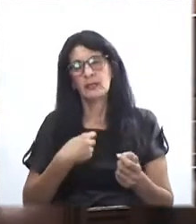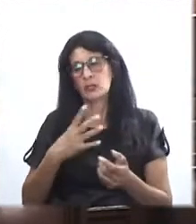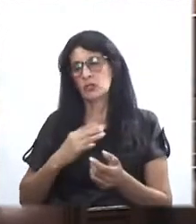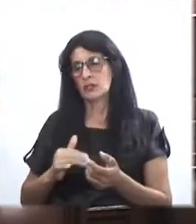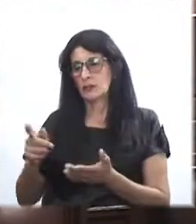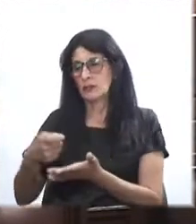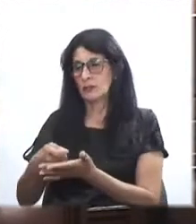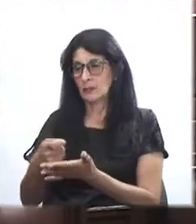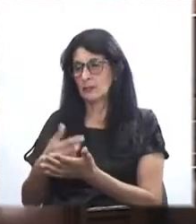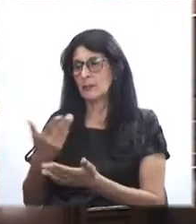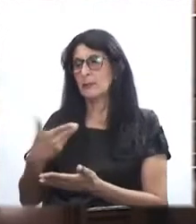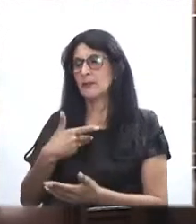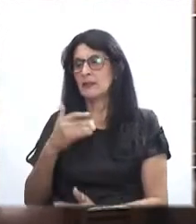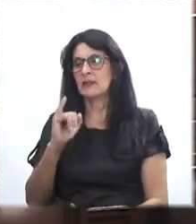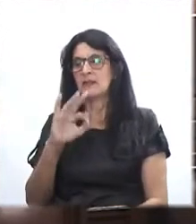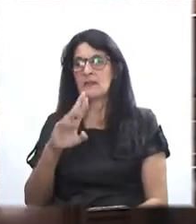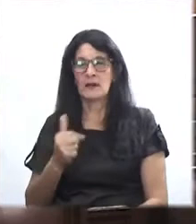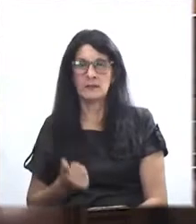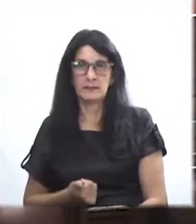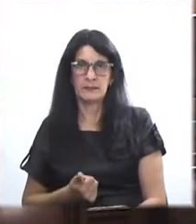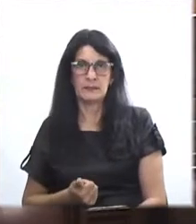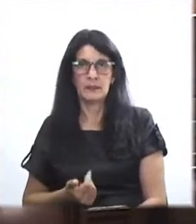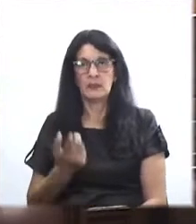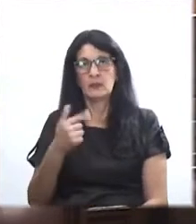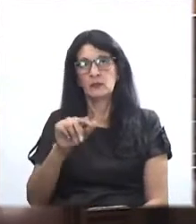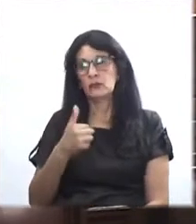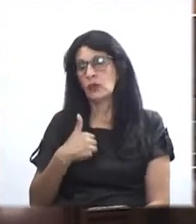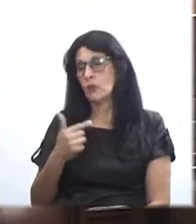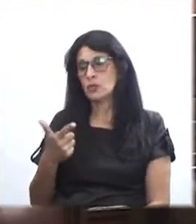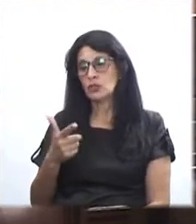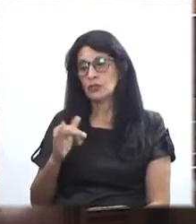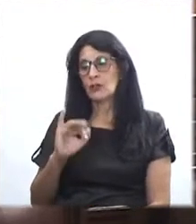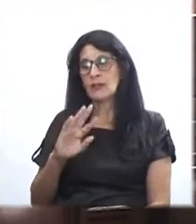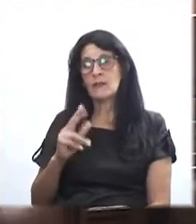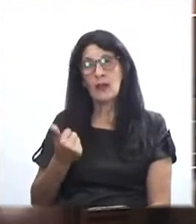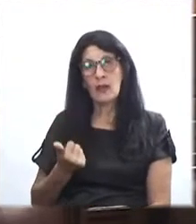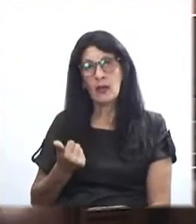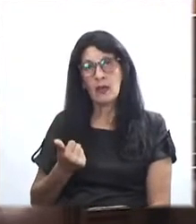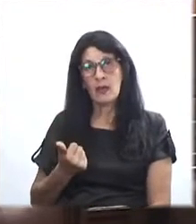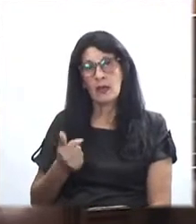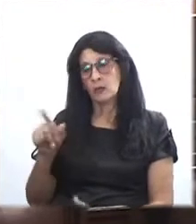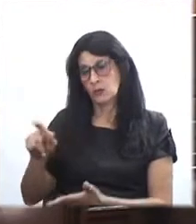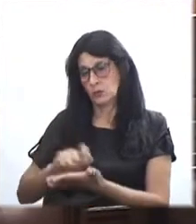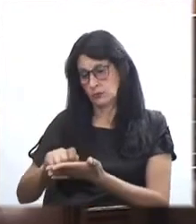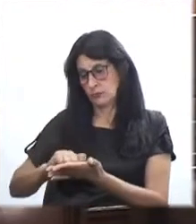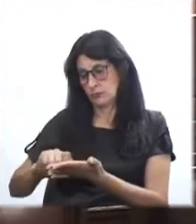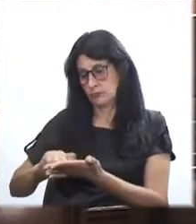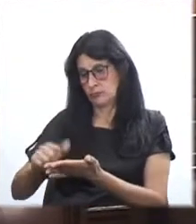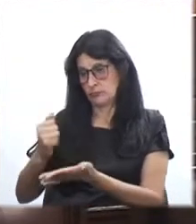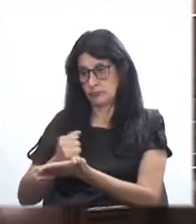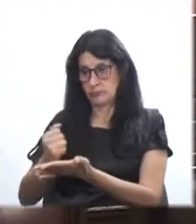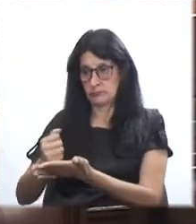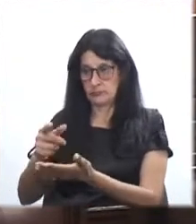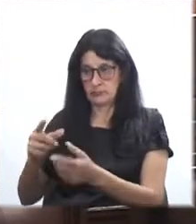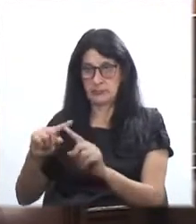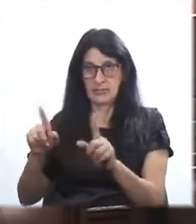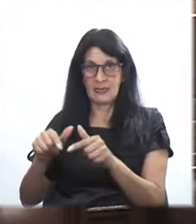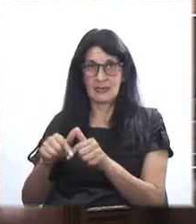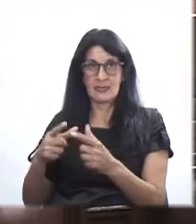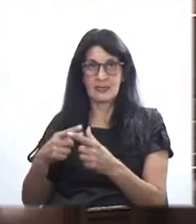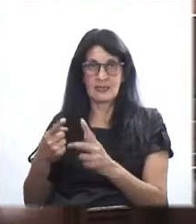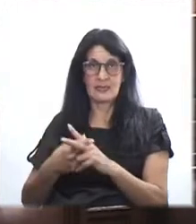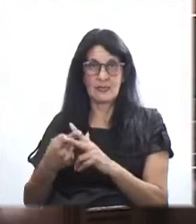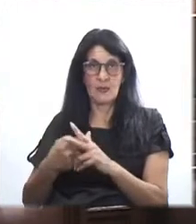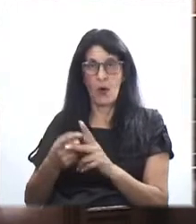que me pide el IVA. Entonces, como yo no tengo IVA, tu factura a vos, te doy el IVA. Y bueno,